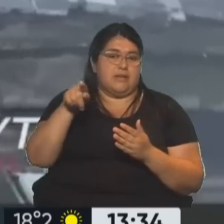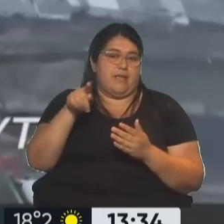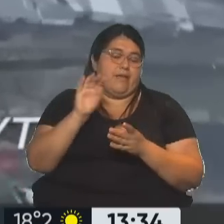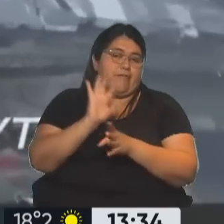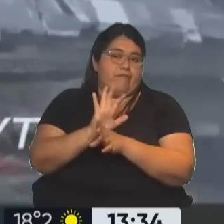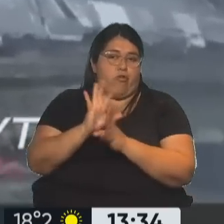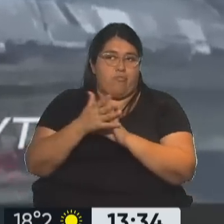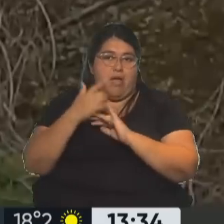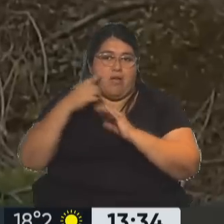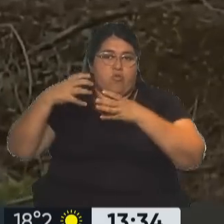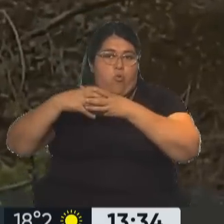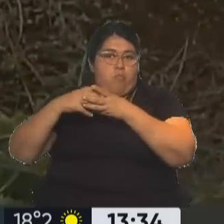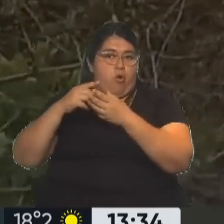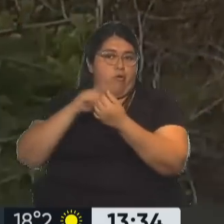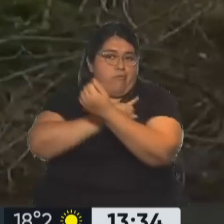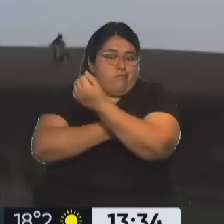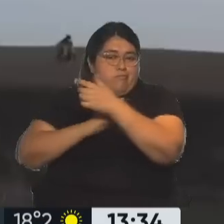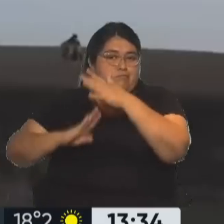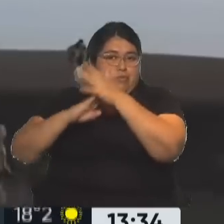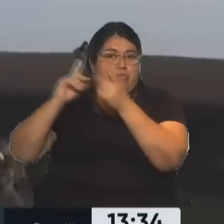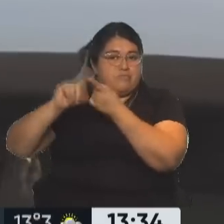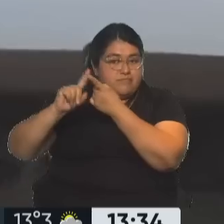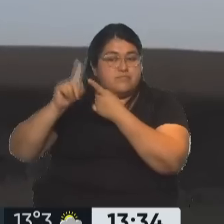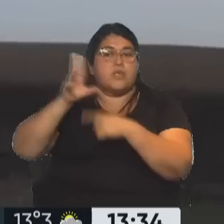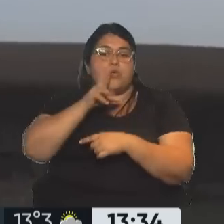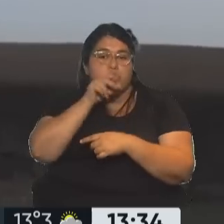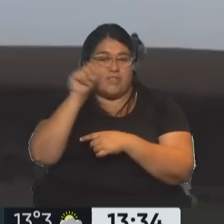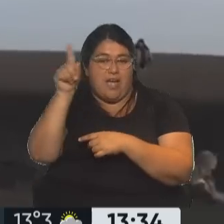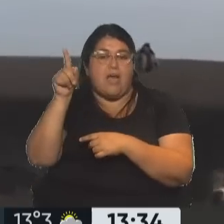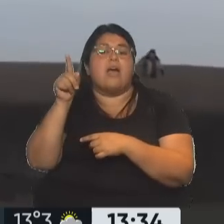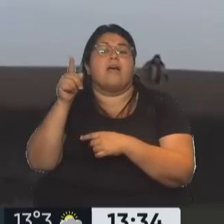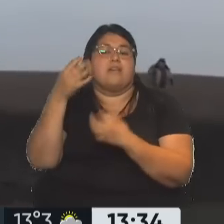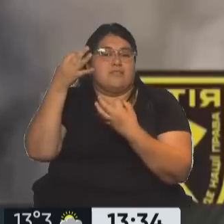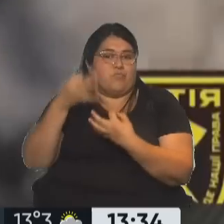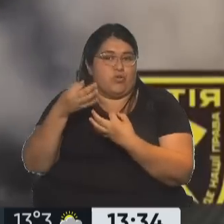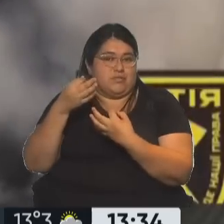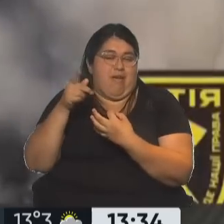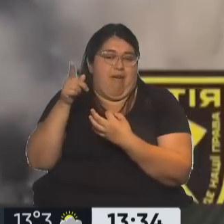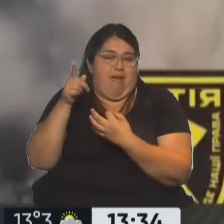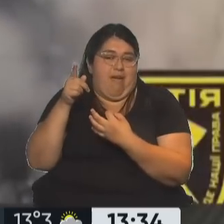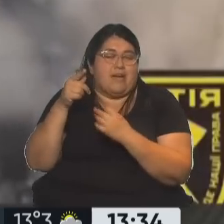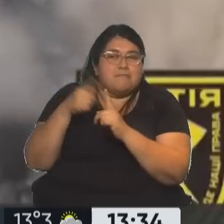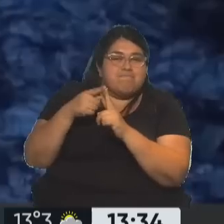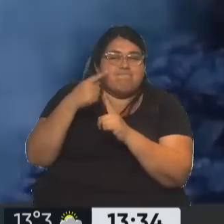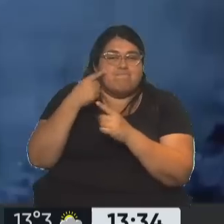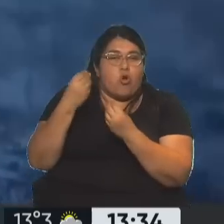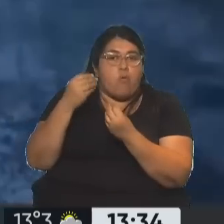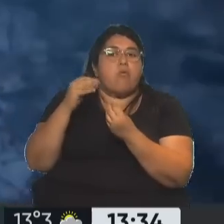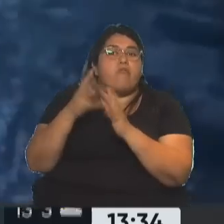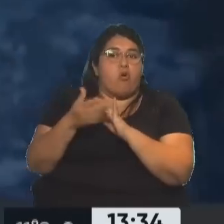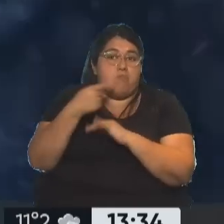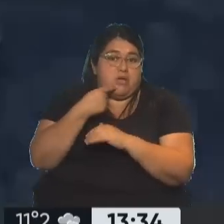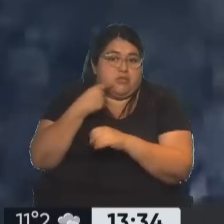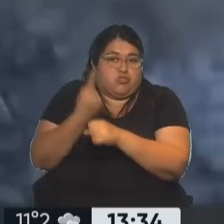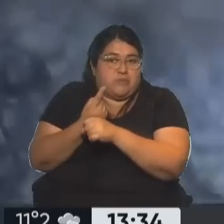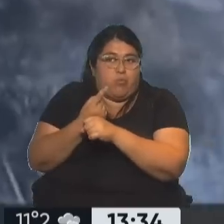por los altos mandos rusos, a quienes el empresario critica con dureza por sus reveses militares, algo inusual en Rusia, donde no se